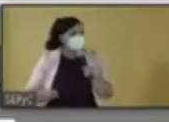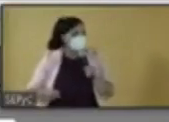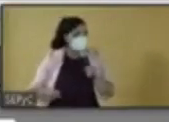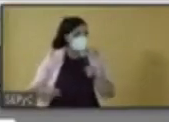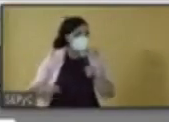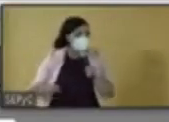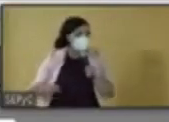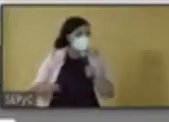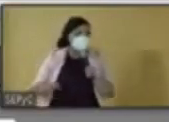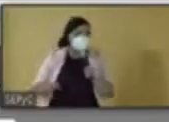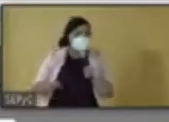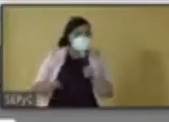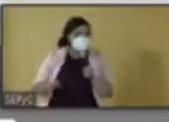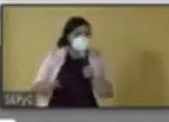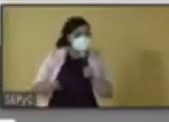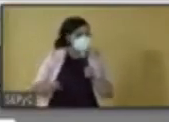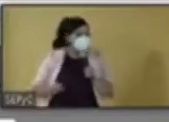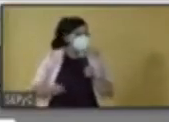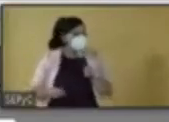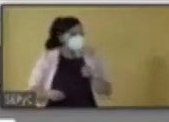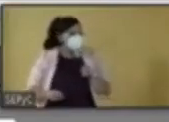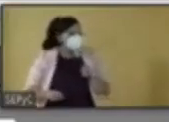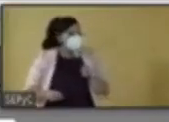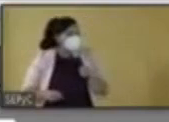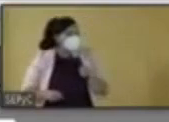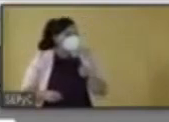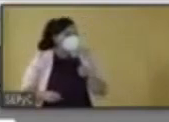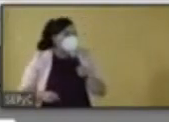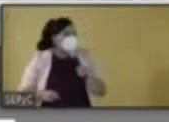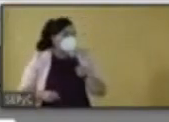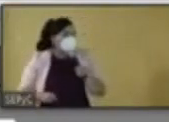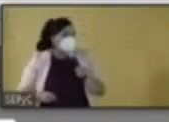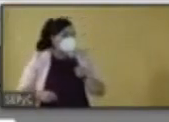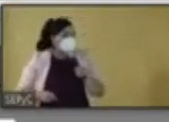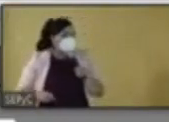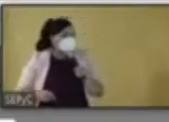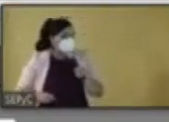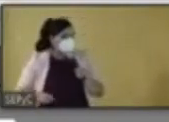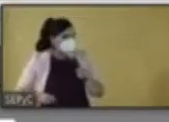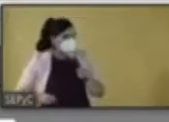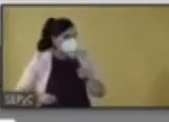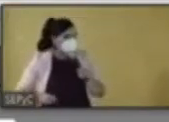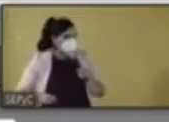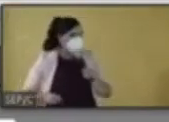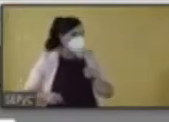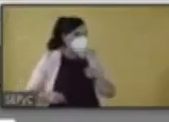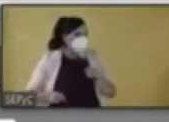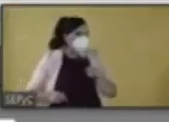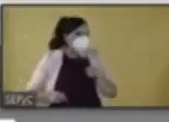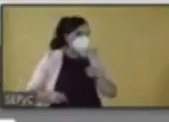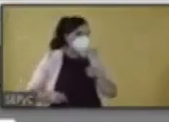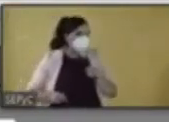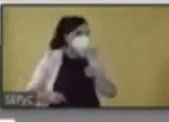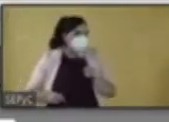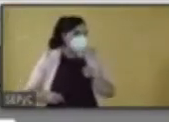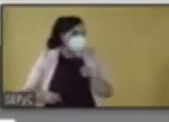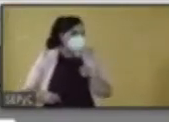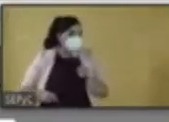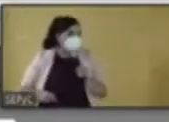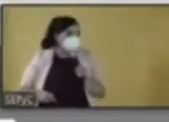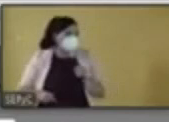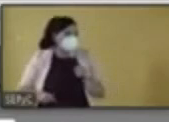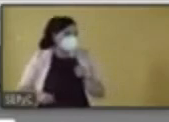construcción, todos estos datos los podemos obtener de la escritura. Forma de adquisición, es decir, si fue una